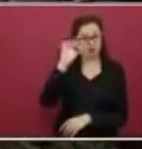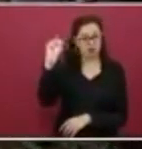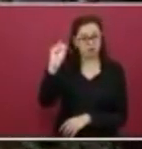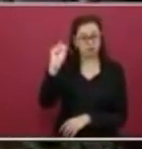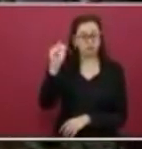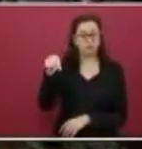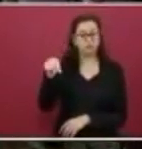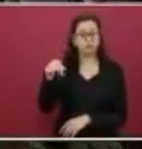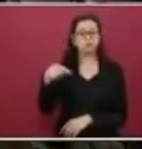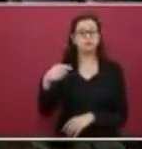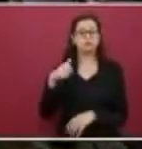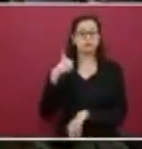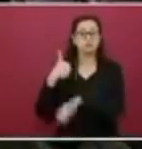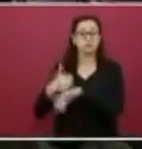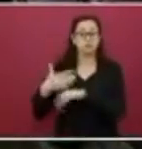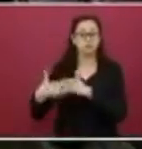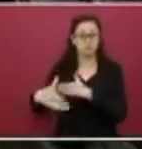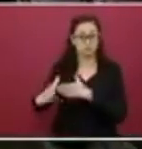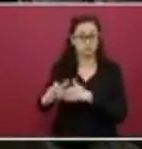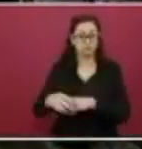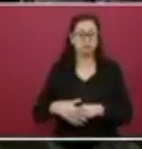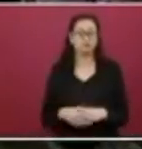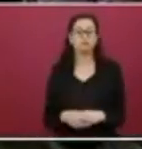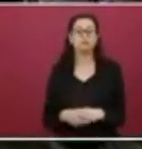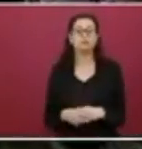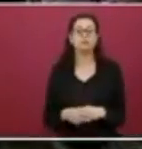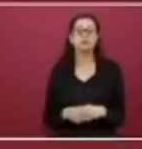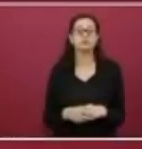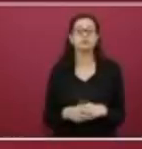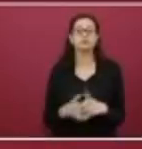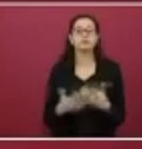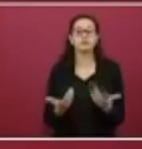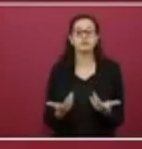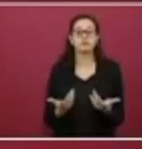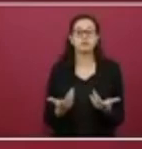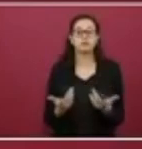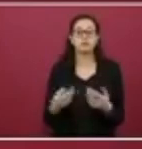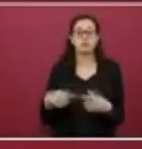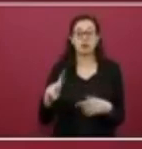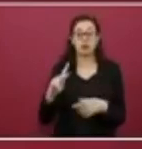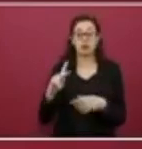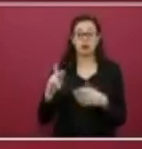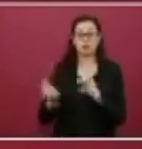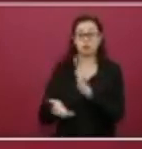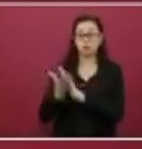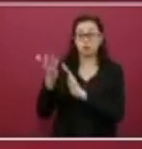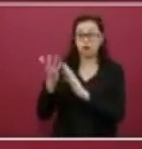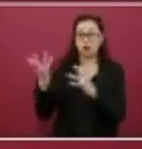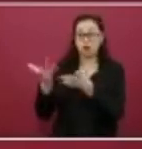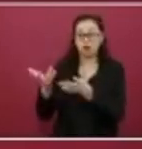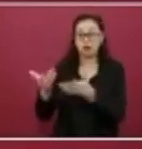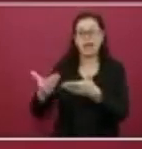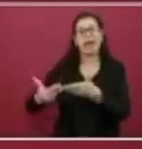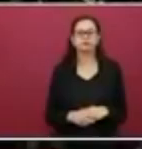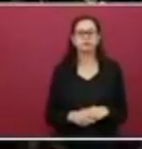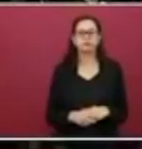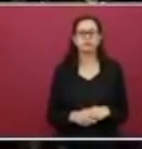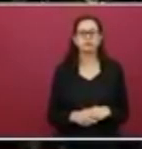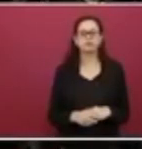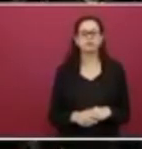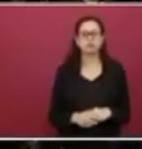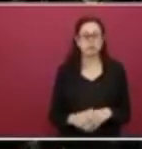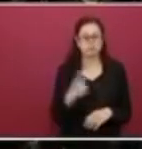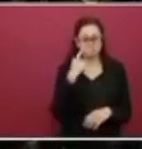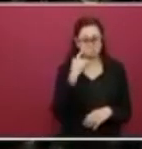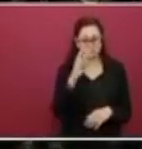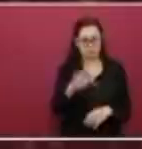que va a meditar una consulta a los ciudadanos. Se